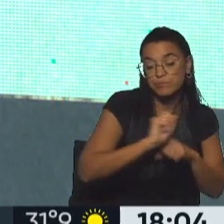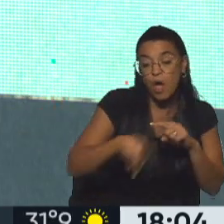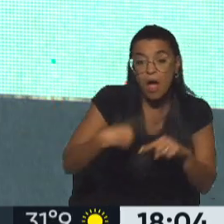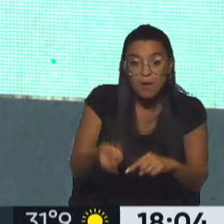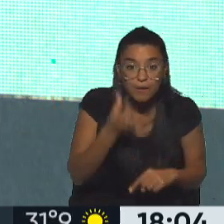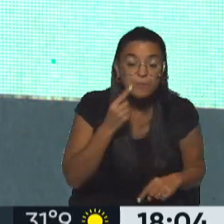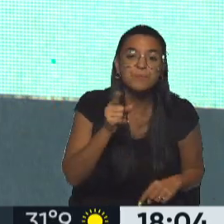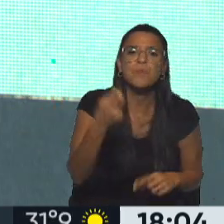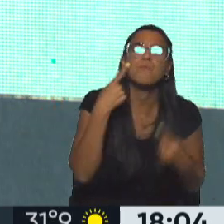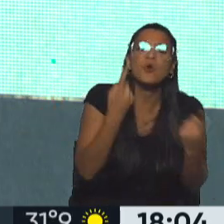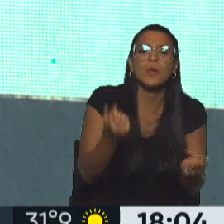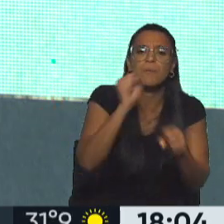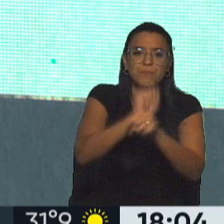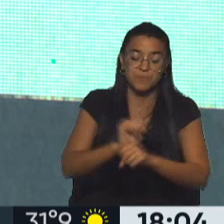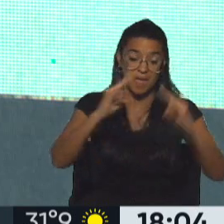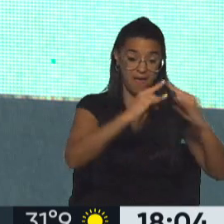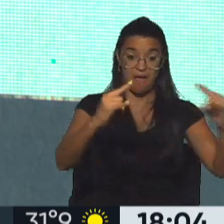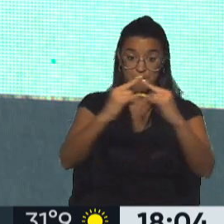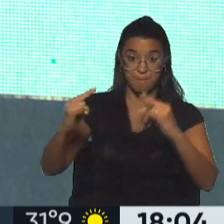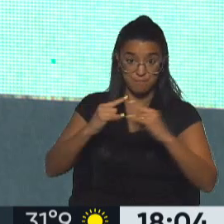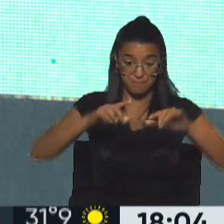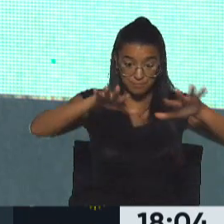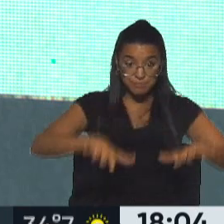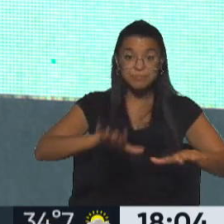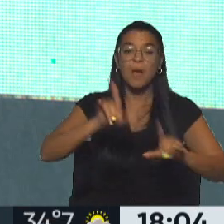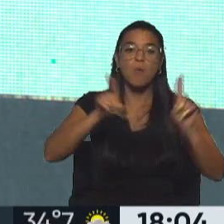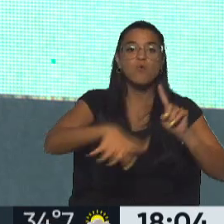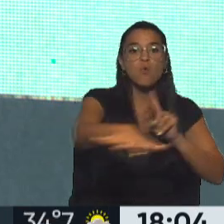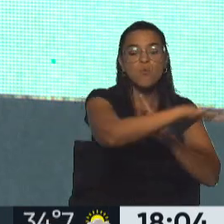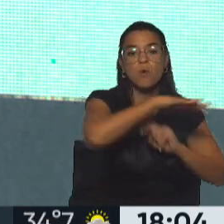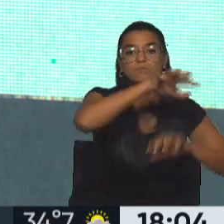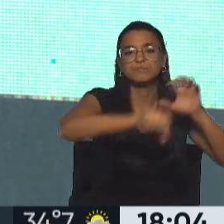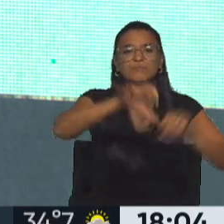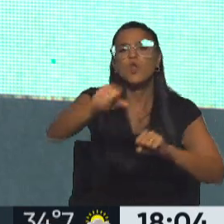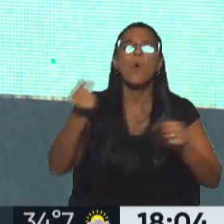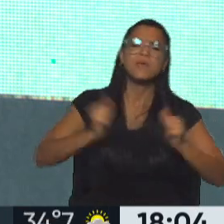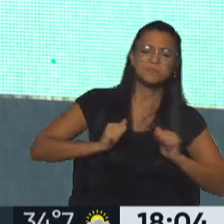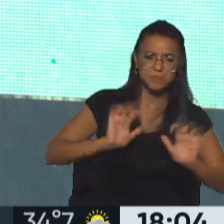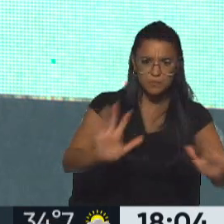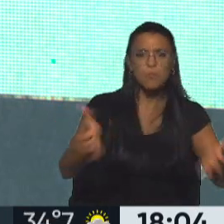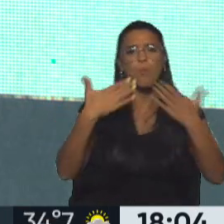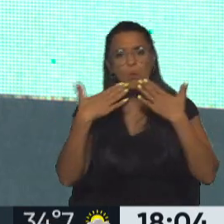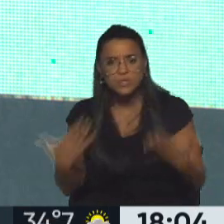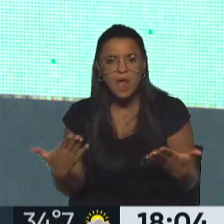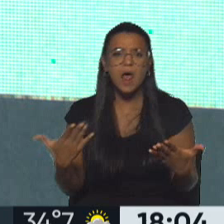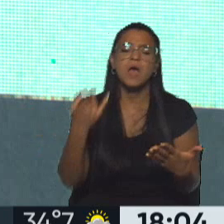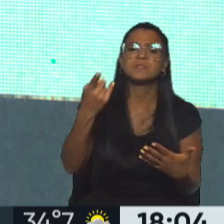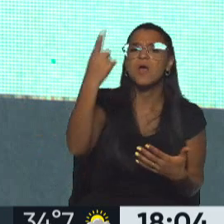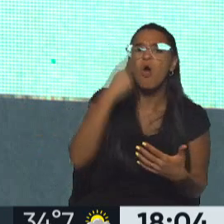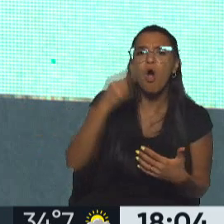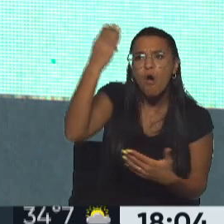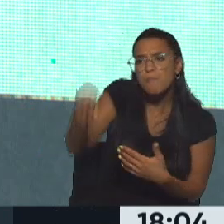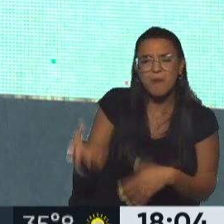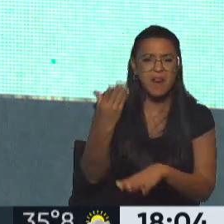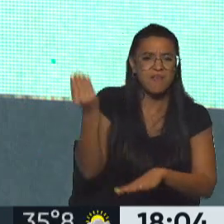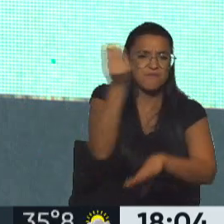de la detención de aquellos que acamparon y tomaron algunos puntos centrales no quiero solo esperarle y decirle Muchísimas gracias a un hombre un